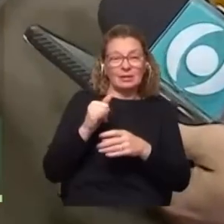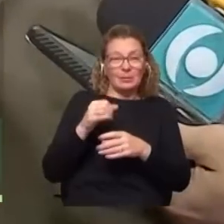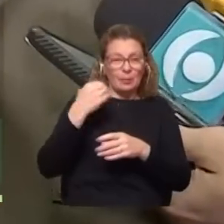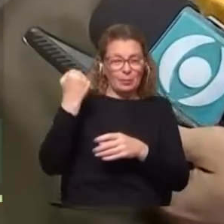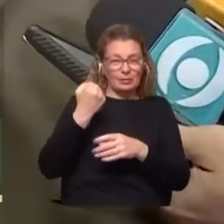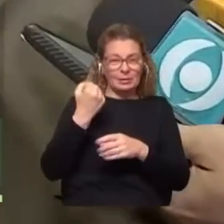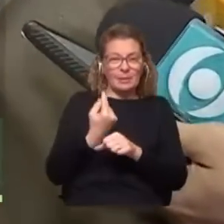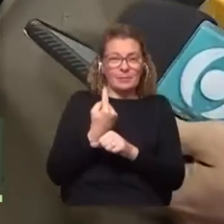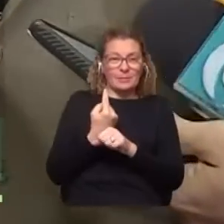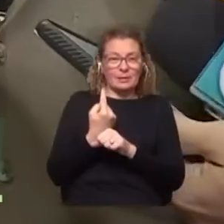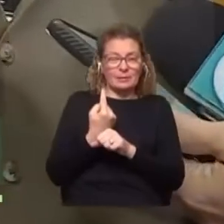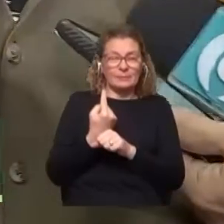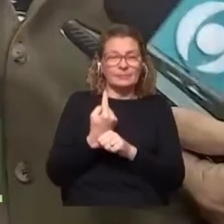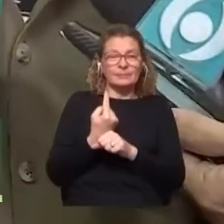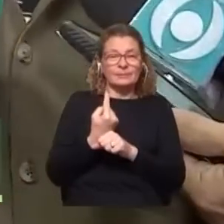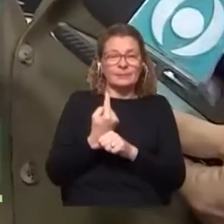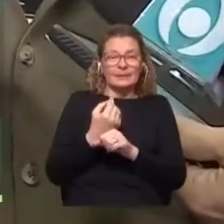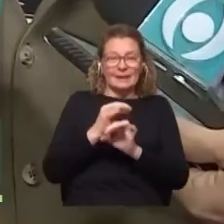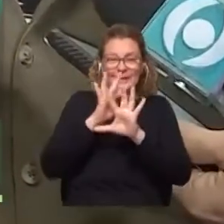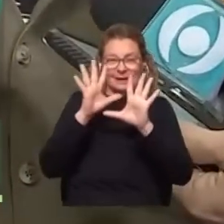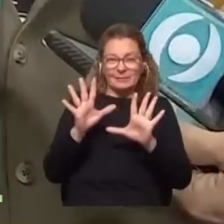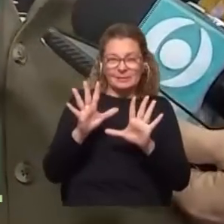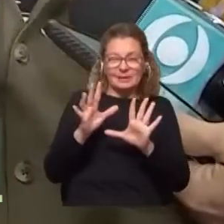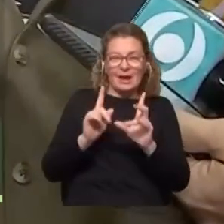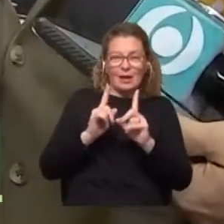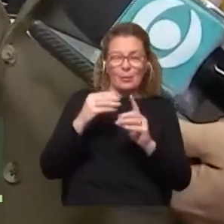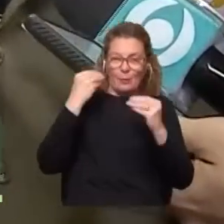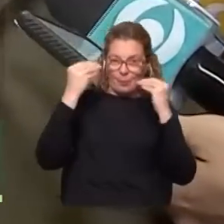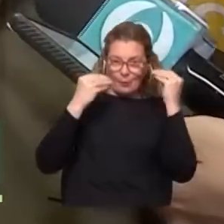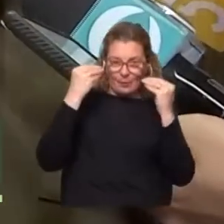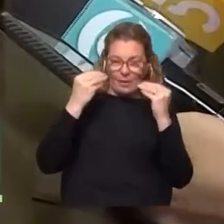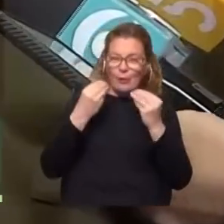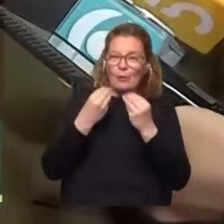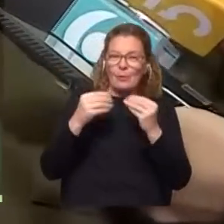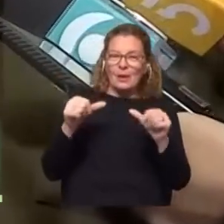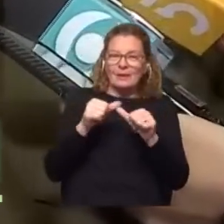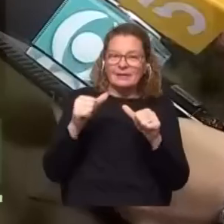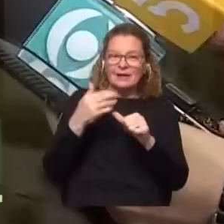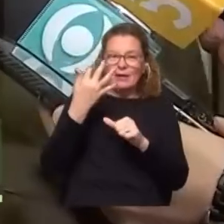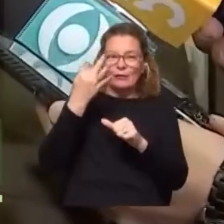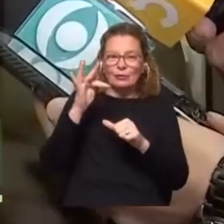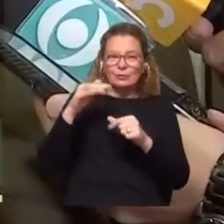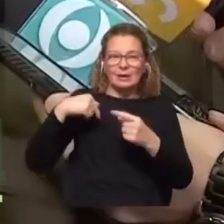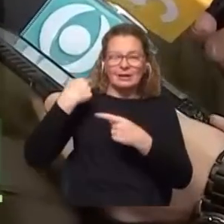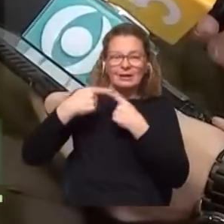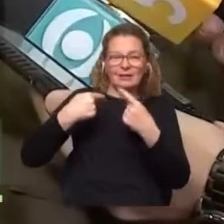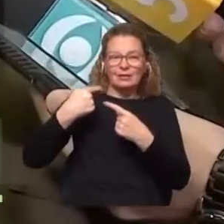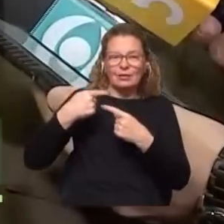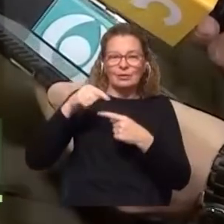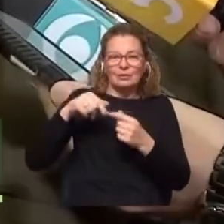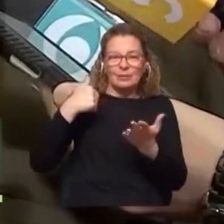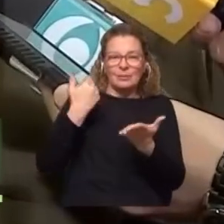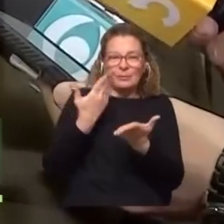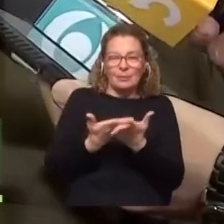contundente primero hay claramente un elemento de preocupación de cómo se van a formar las futuras generaciones con este tipo de